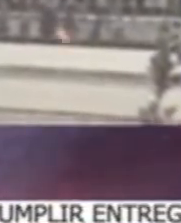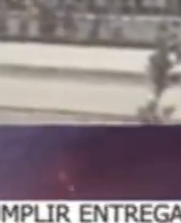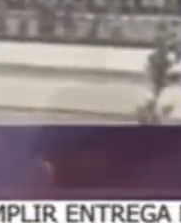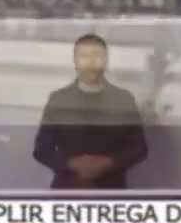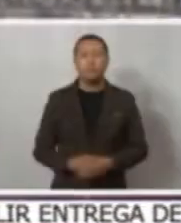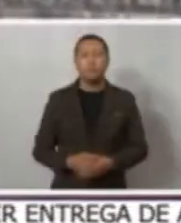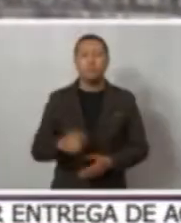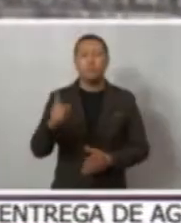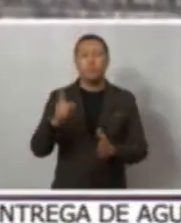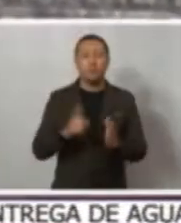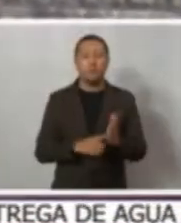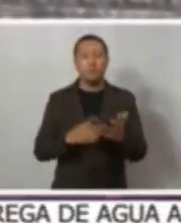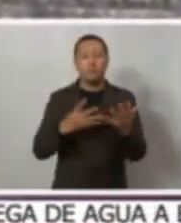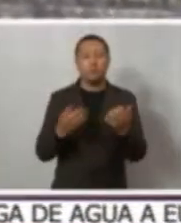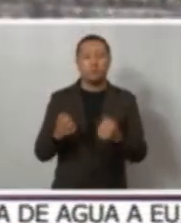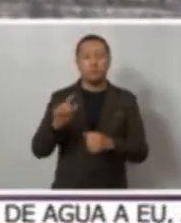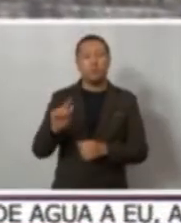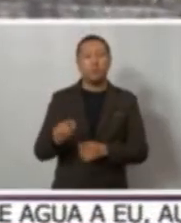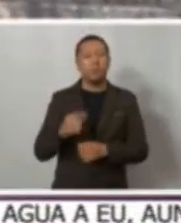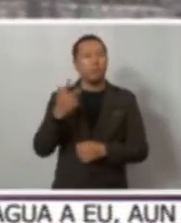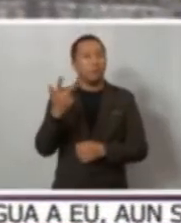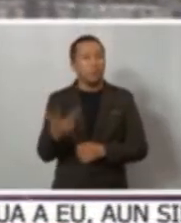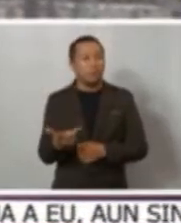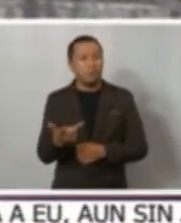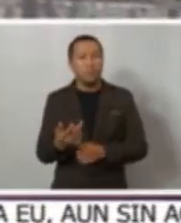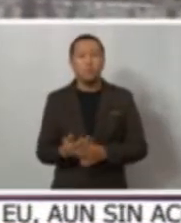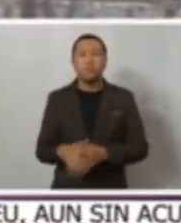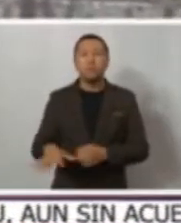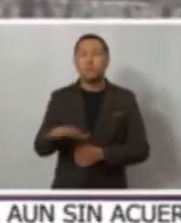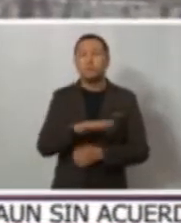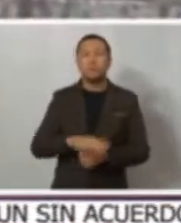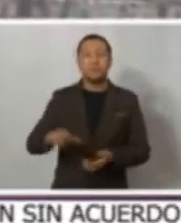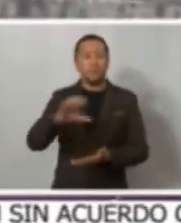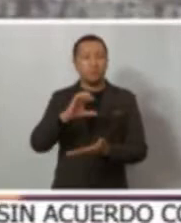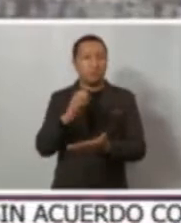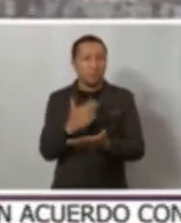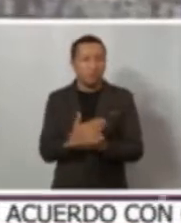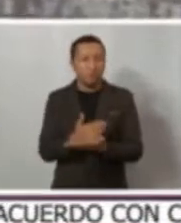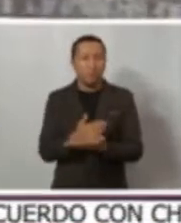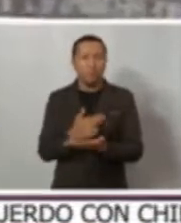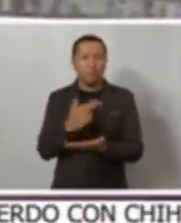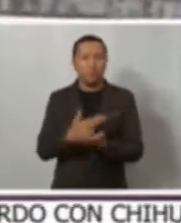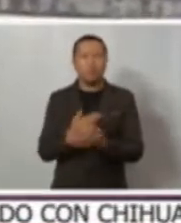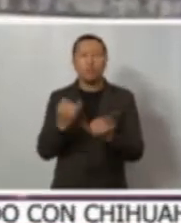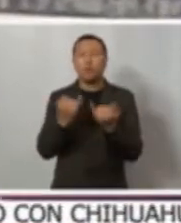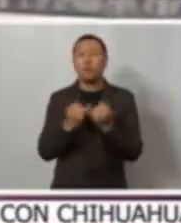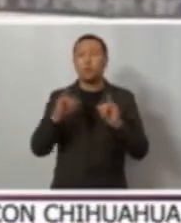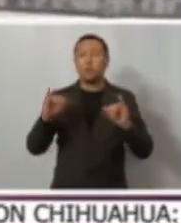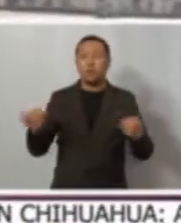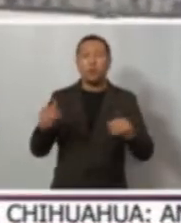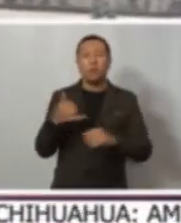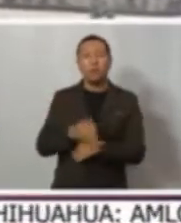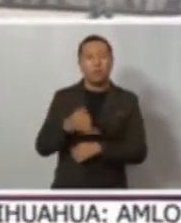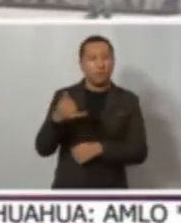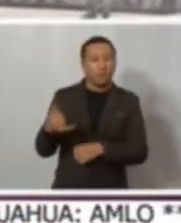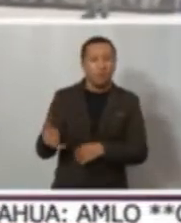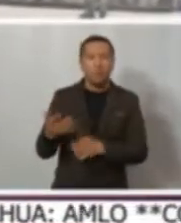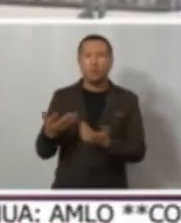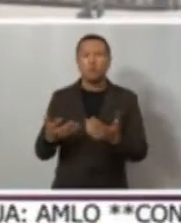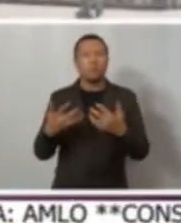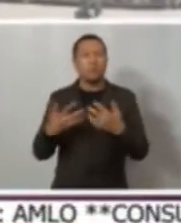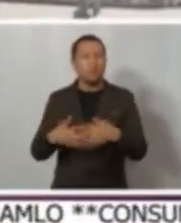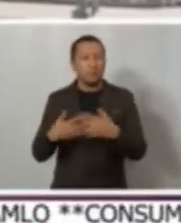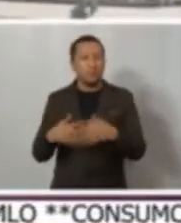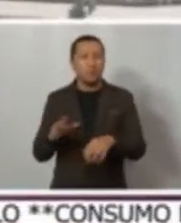En 1978 se inauguran en Chetumal obras de urbanización del Infonavit, ampliación de la planta eléctrica,